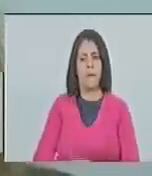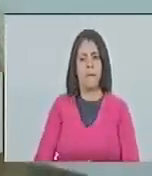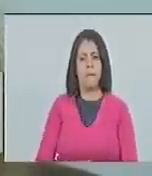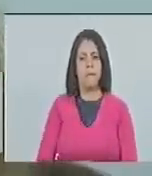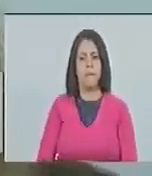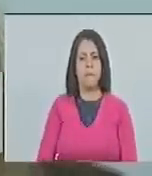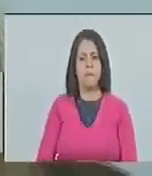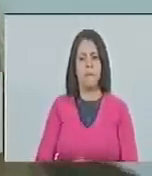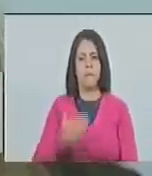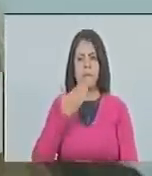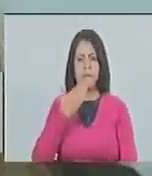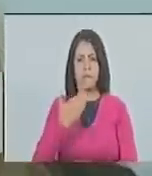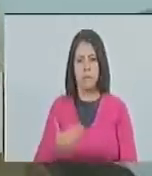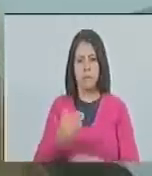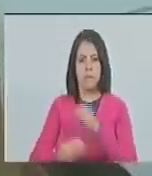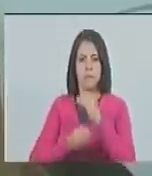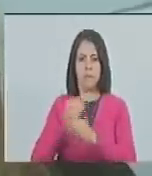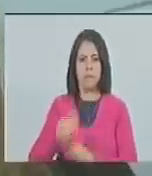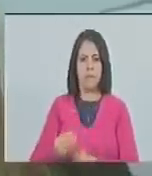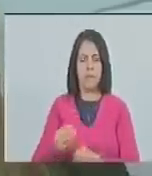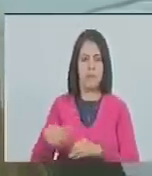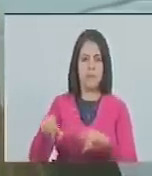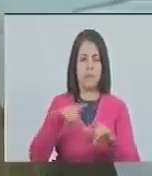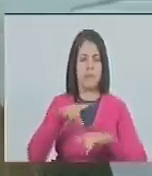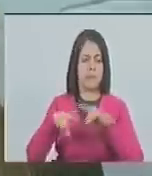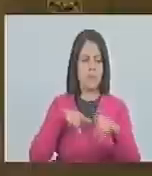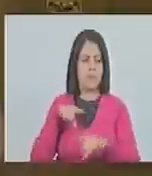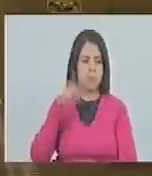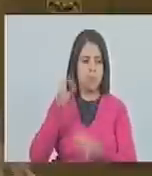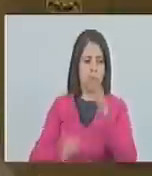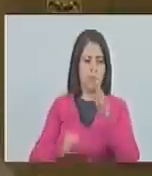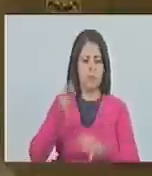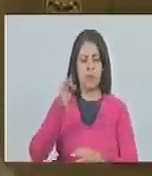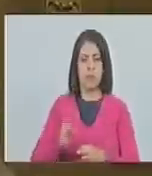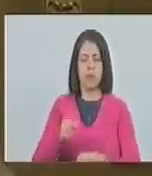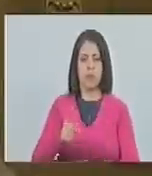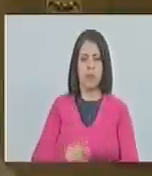debidamente acreditado, bajo una orden judicial